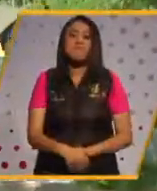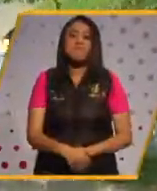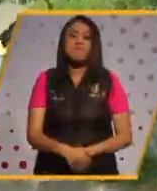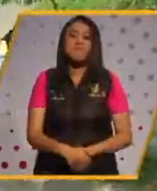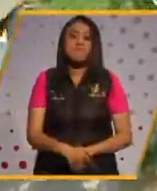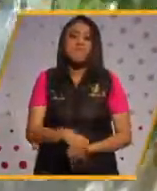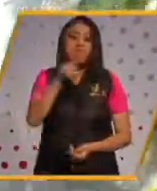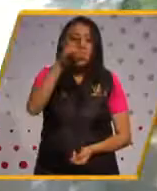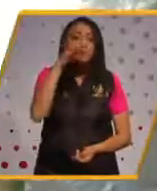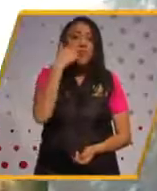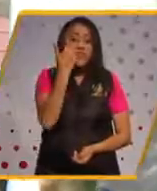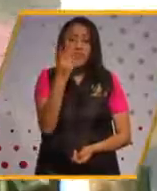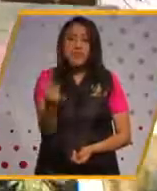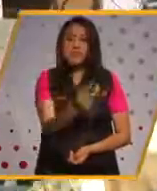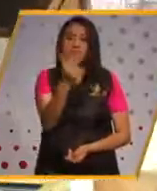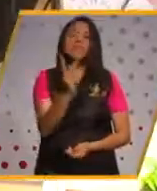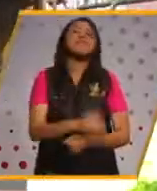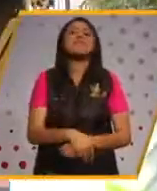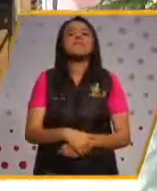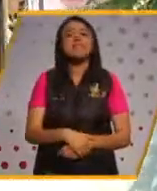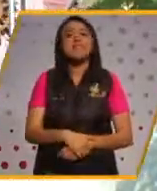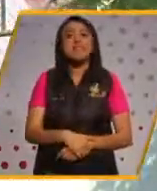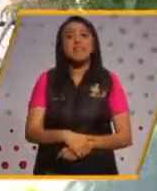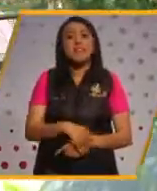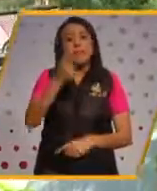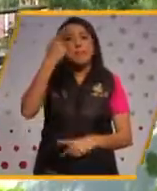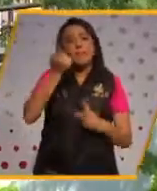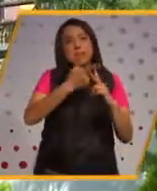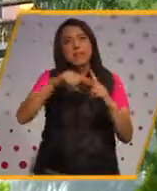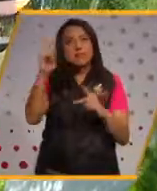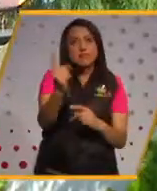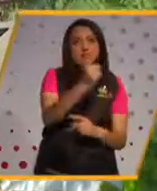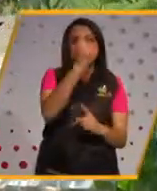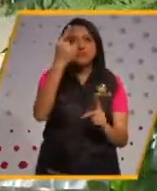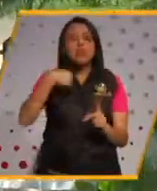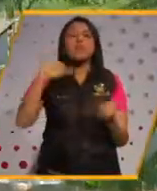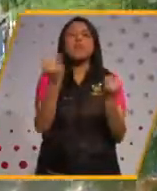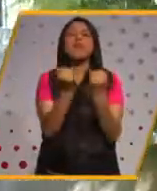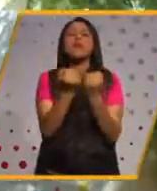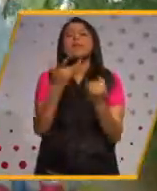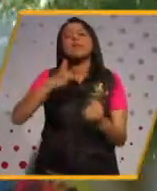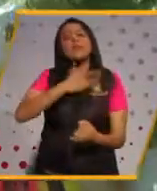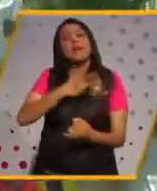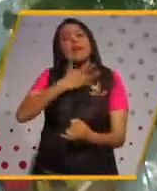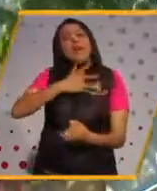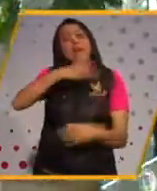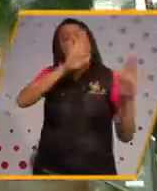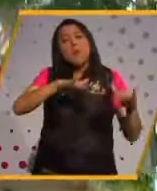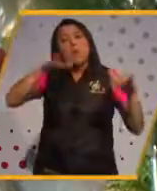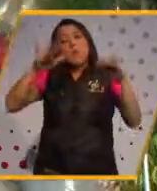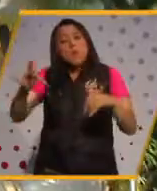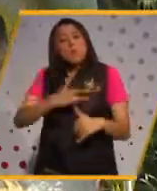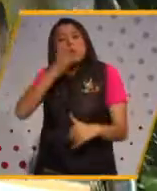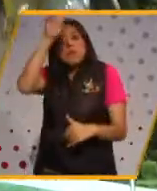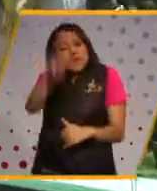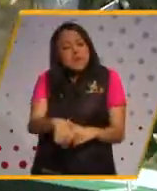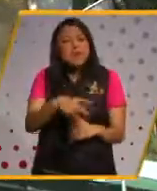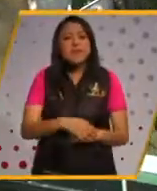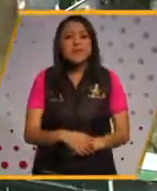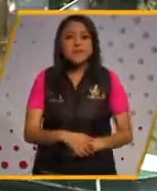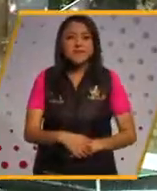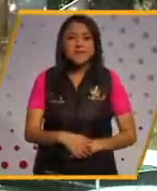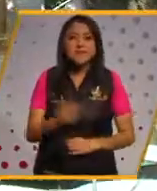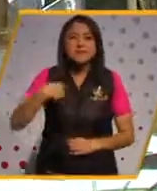d queda una web de citas y sentirse a la mitad del manu y se está acercando el puente